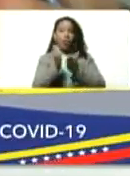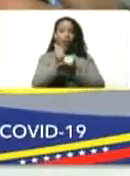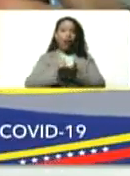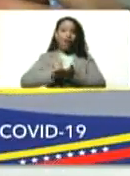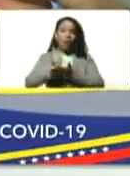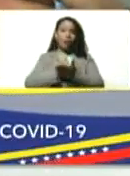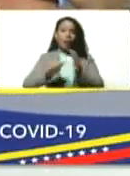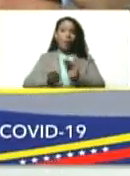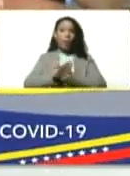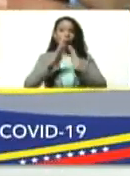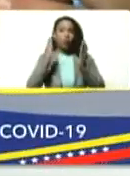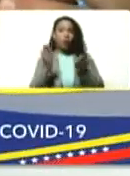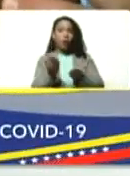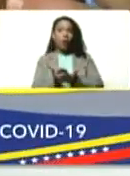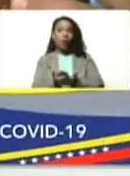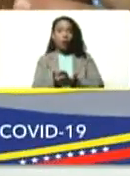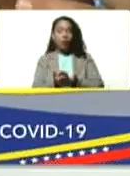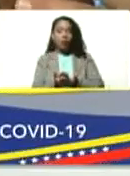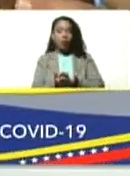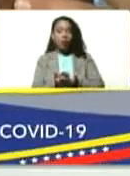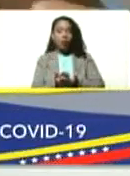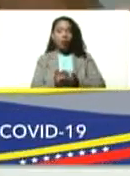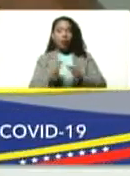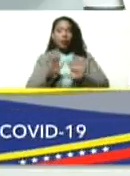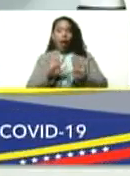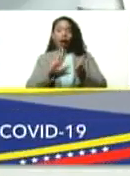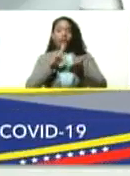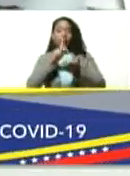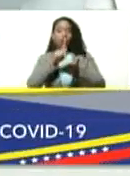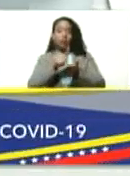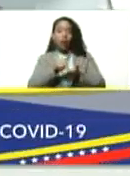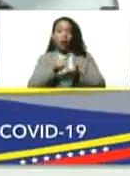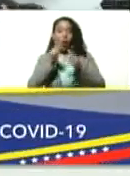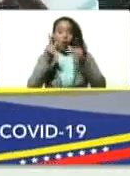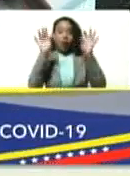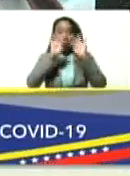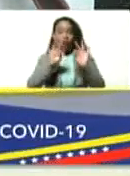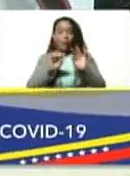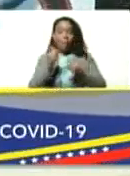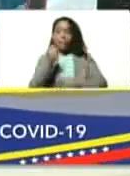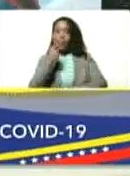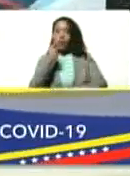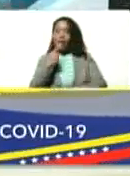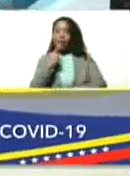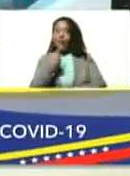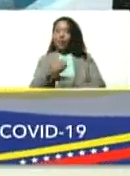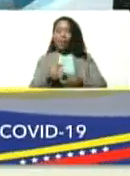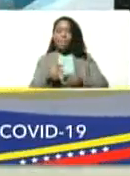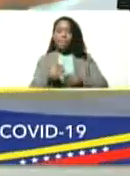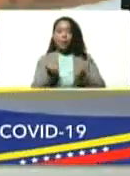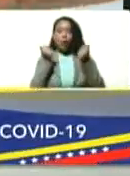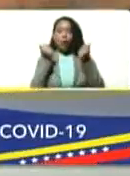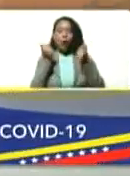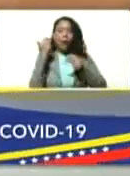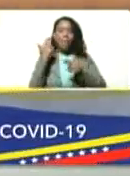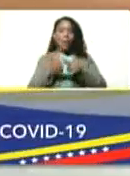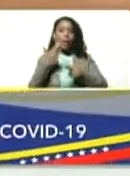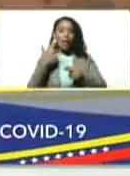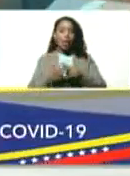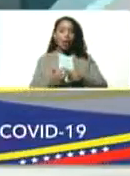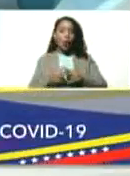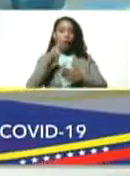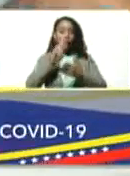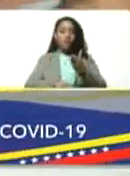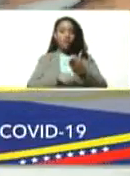farmacéutica del mundo ya llegue a un tipo de medicina que disipe el peligro de